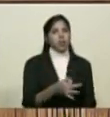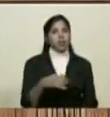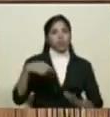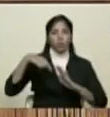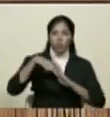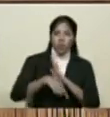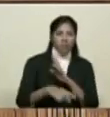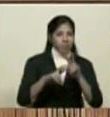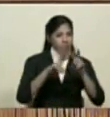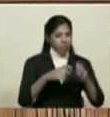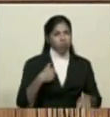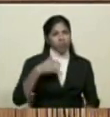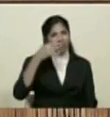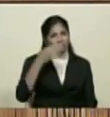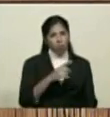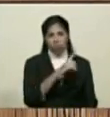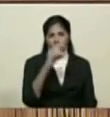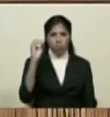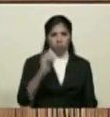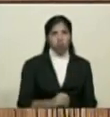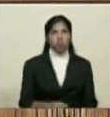Estoy seguro, pues.